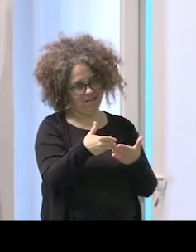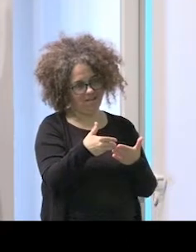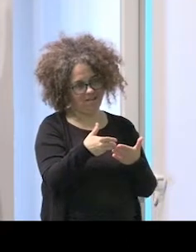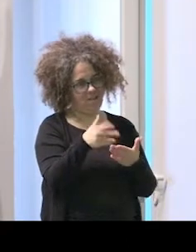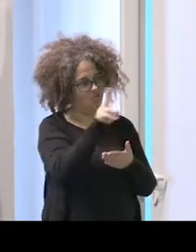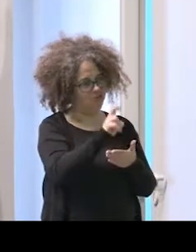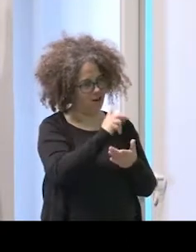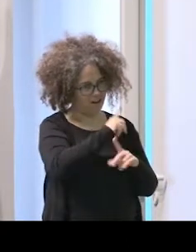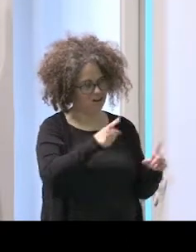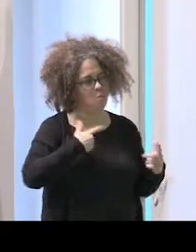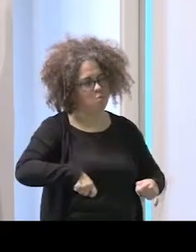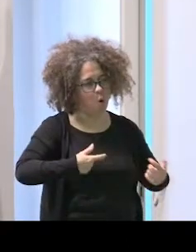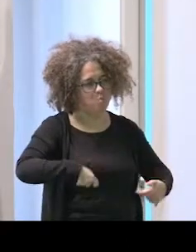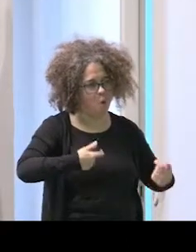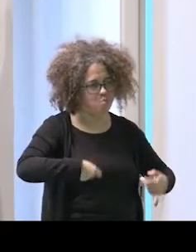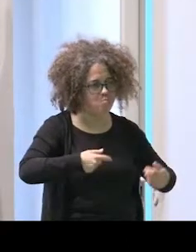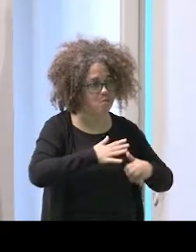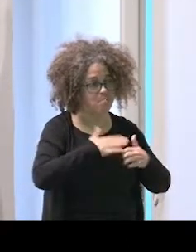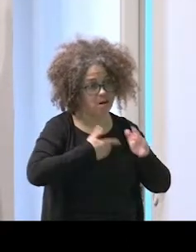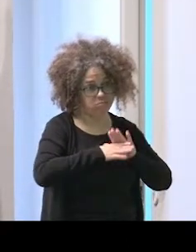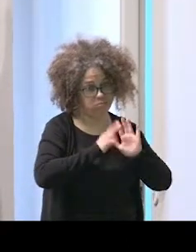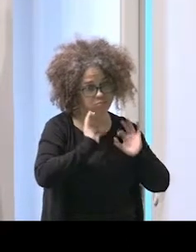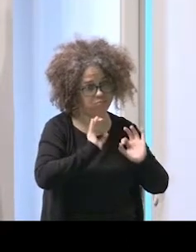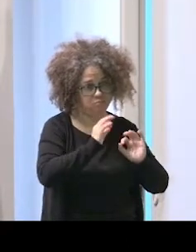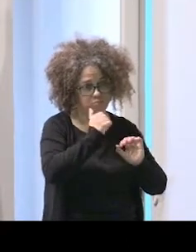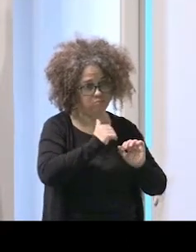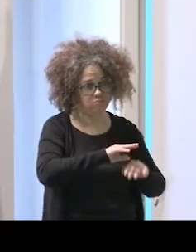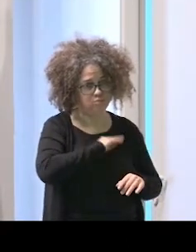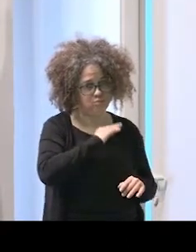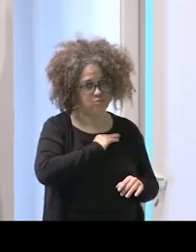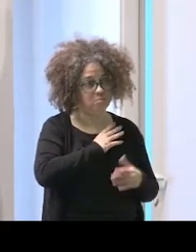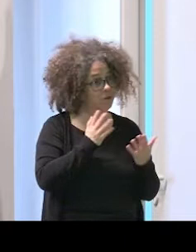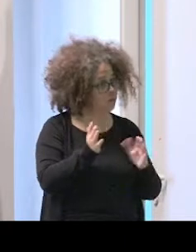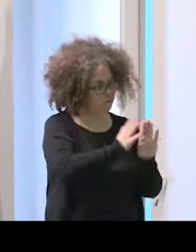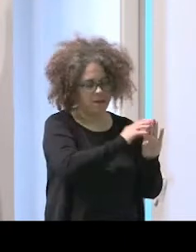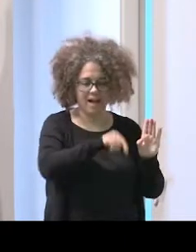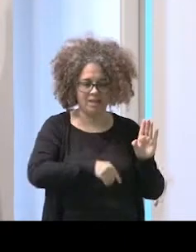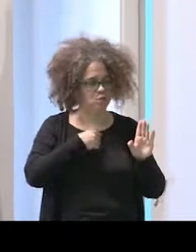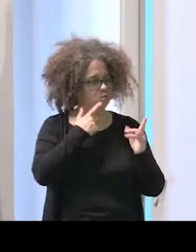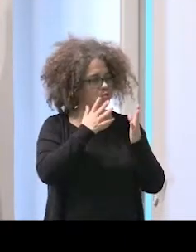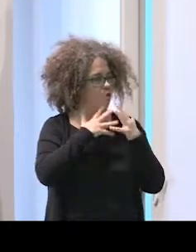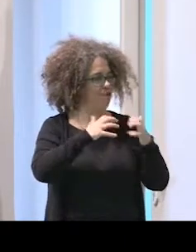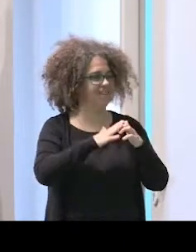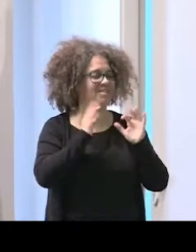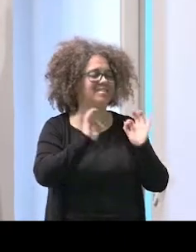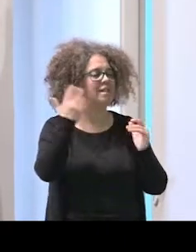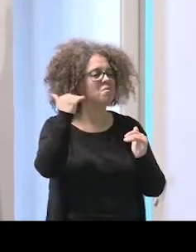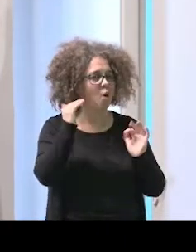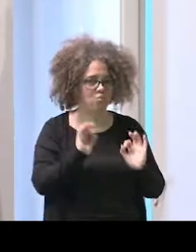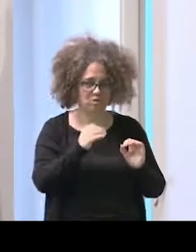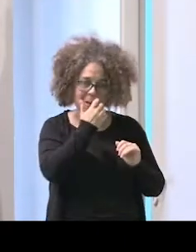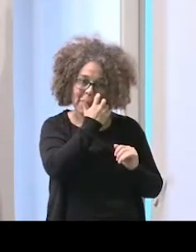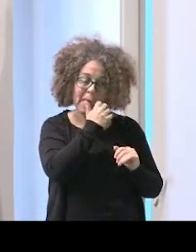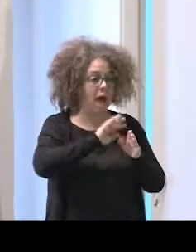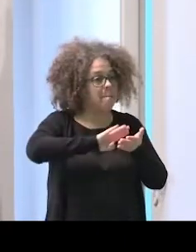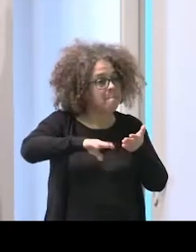significa mucho dinero, como para dejarlo así de lado. Pero bueno, esto es un congreso de hipoacusia y entonces, aparte de decir que es